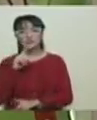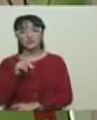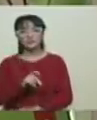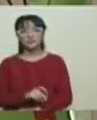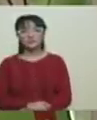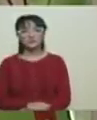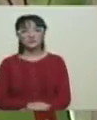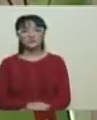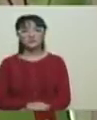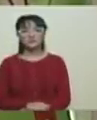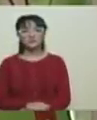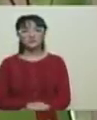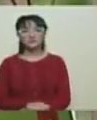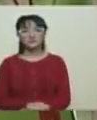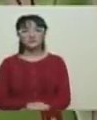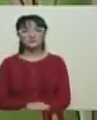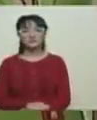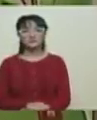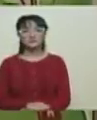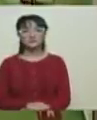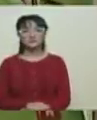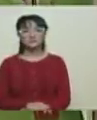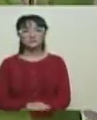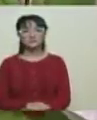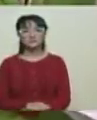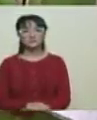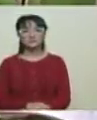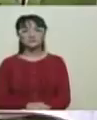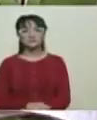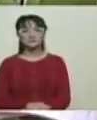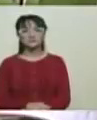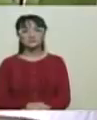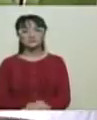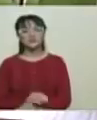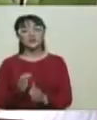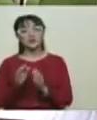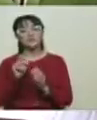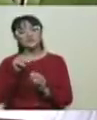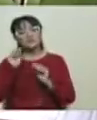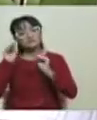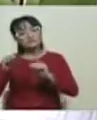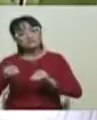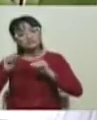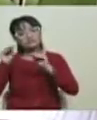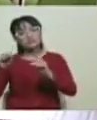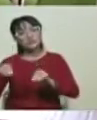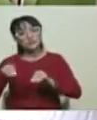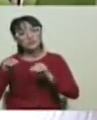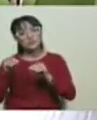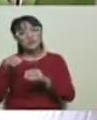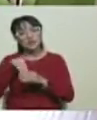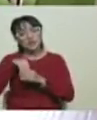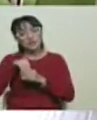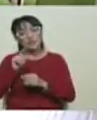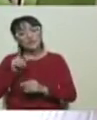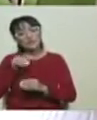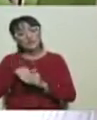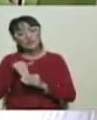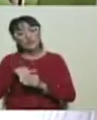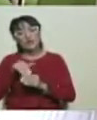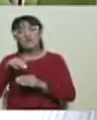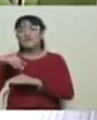Hola, ¿cómo está, presidente? Bueno, ha hecho un llamado hacia adentro a votar. ¿Y hacia afuera? ¿Cuál es el mensaje? Hay